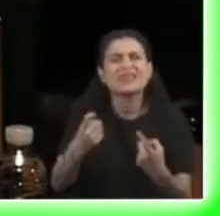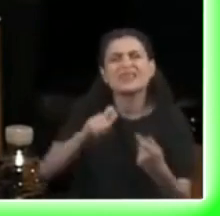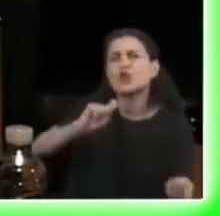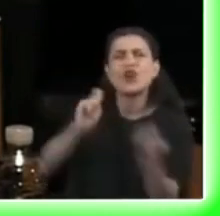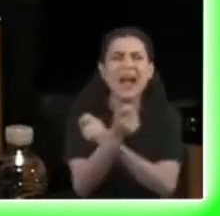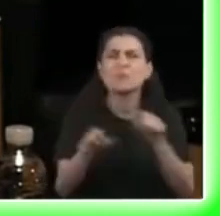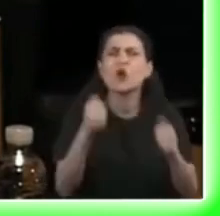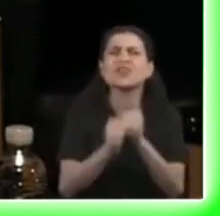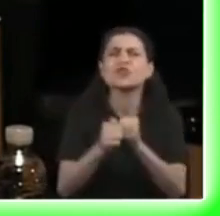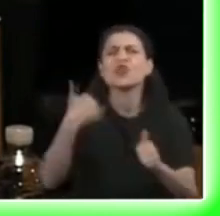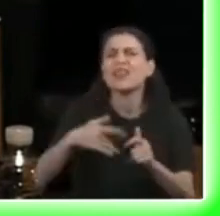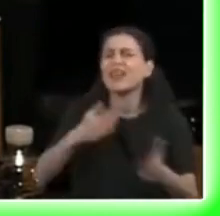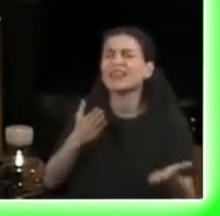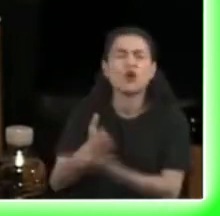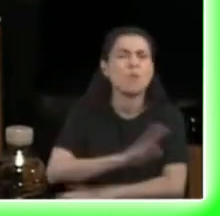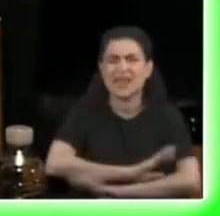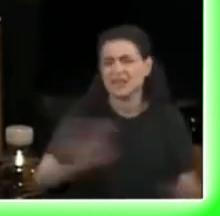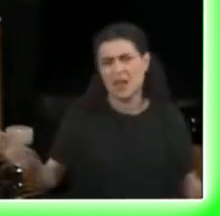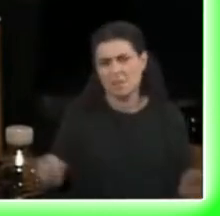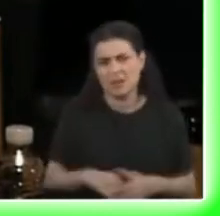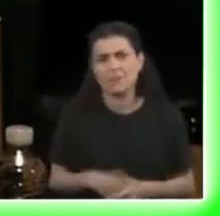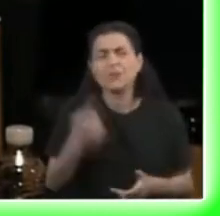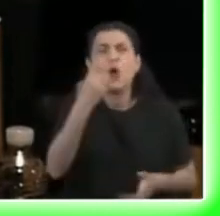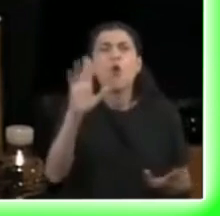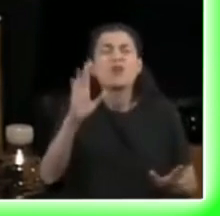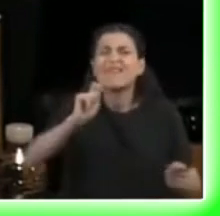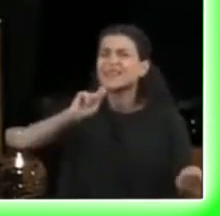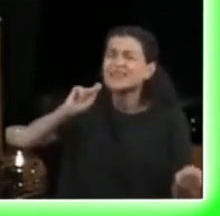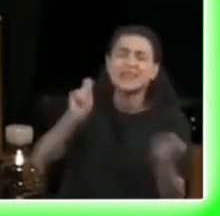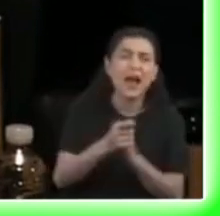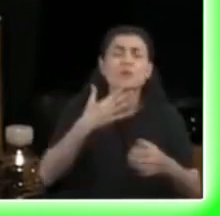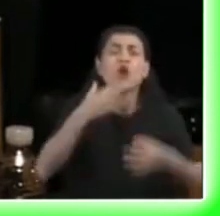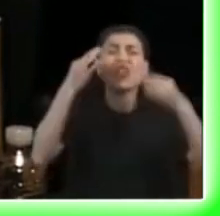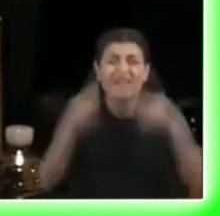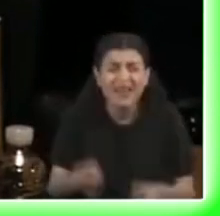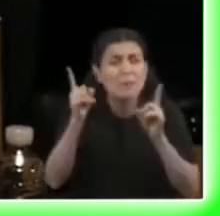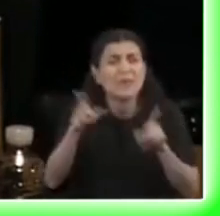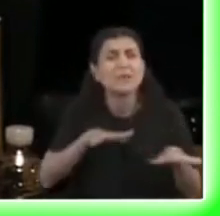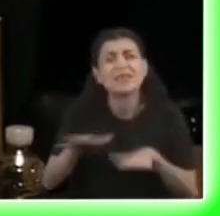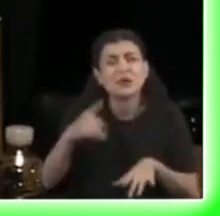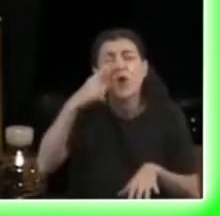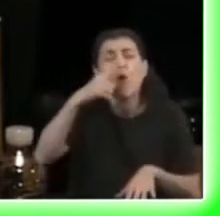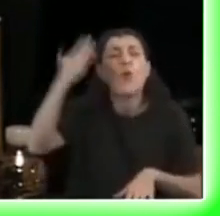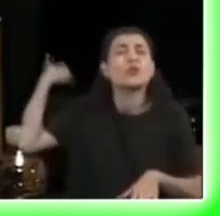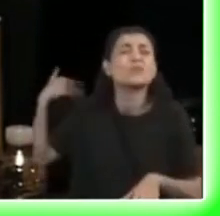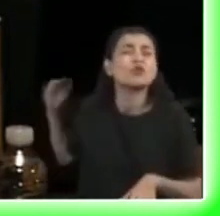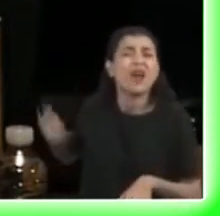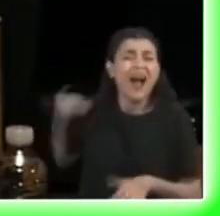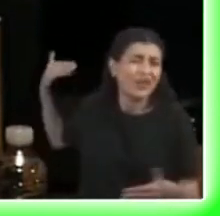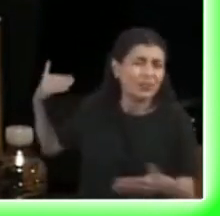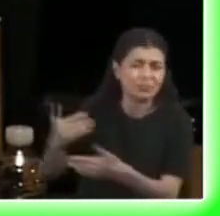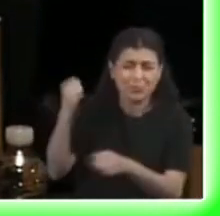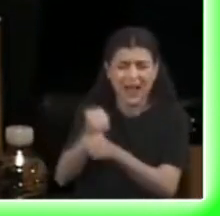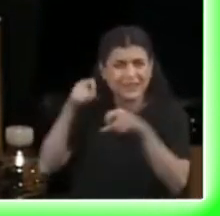historia, con tal de cerrar una vez y para siempre la tragedia que fue esta última era de humillación